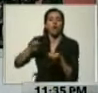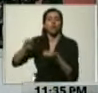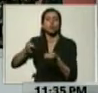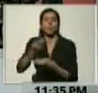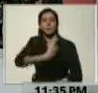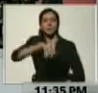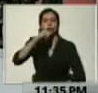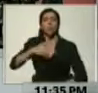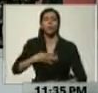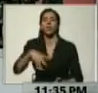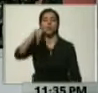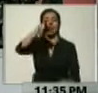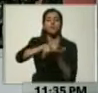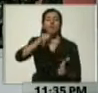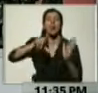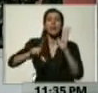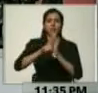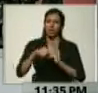volvieron locos?